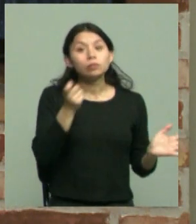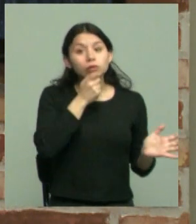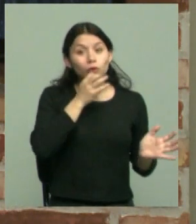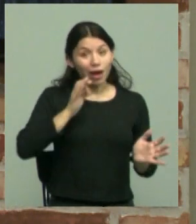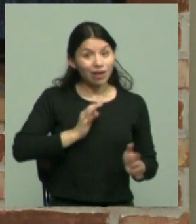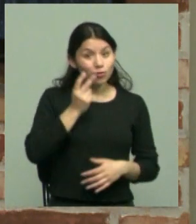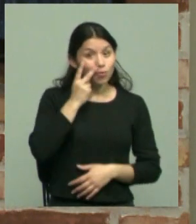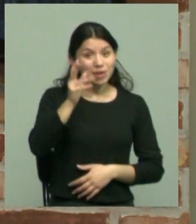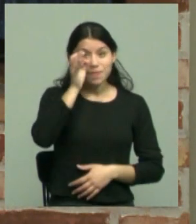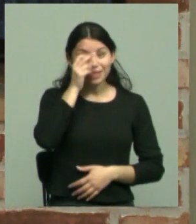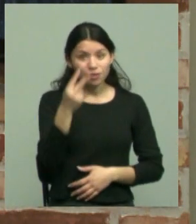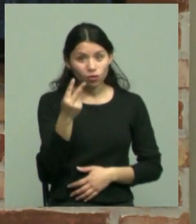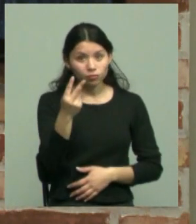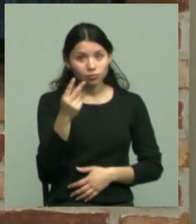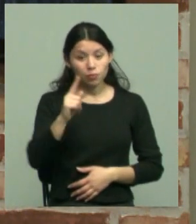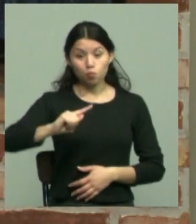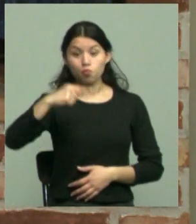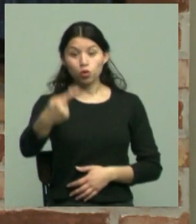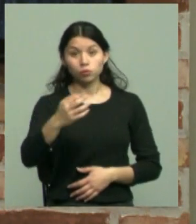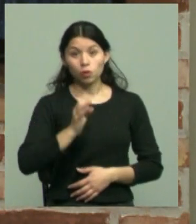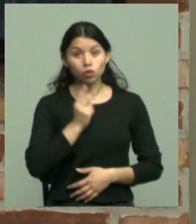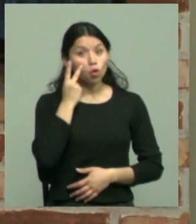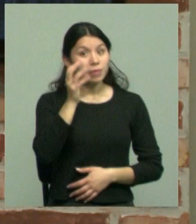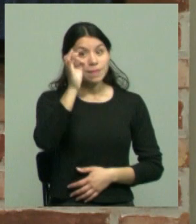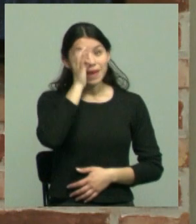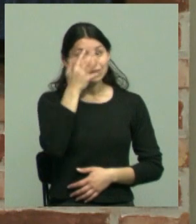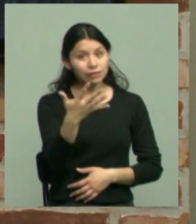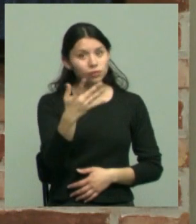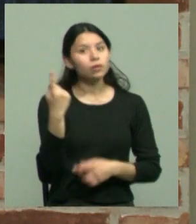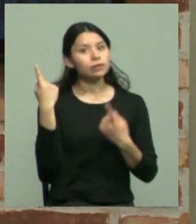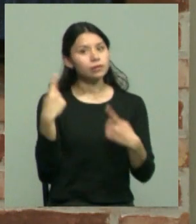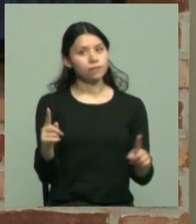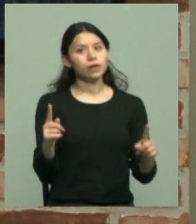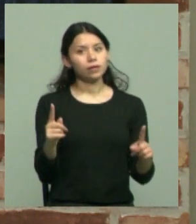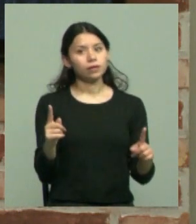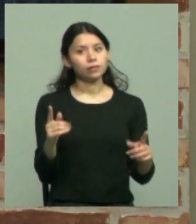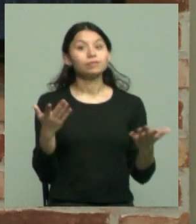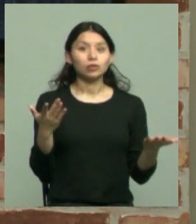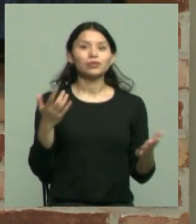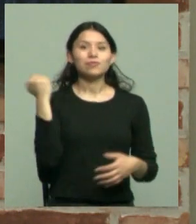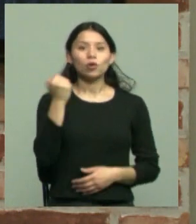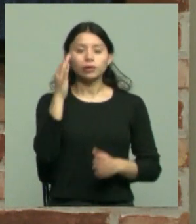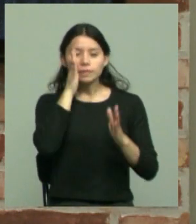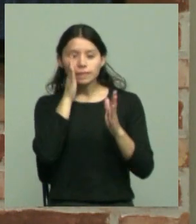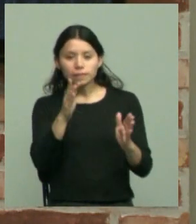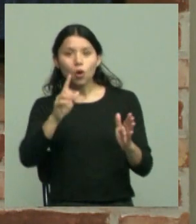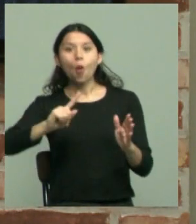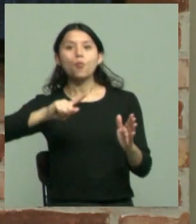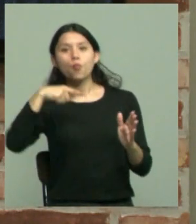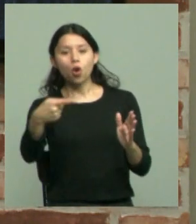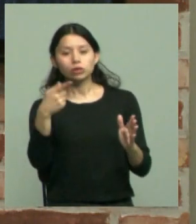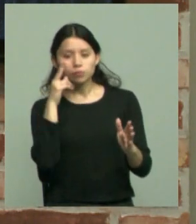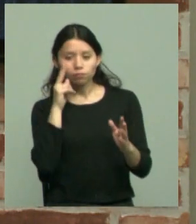suceder en el 2025 va a ser totalmente distinto. Por eso hay que apuntar allí y conocer los datos precisos para ir cambiando